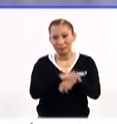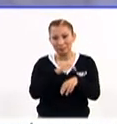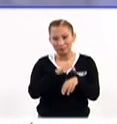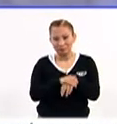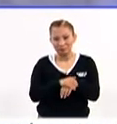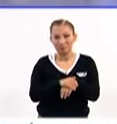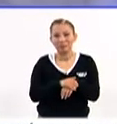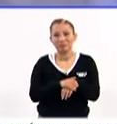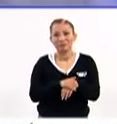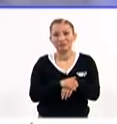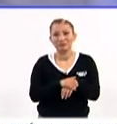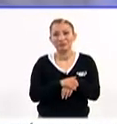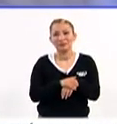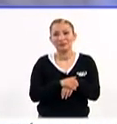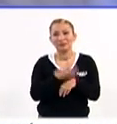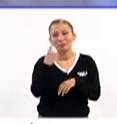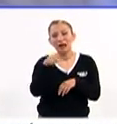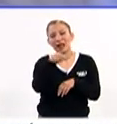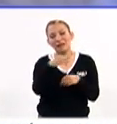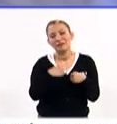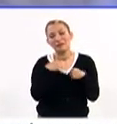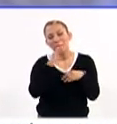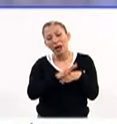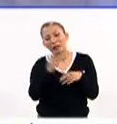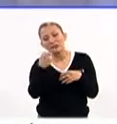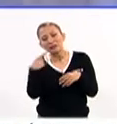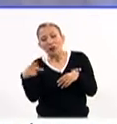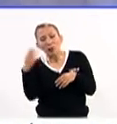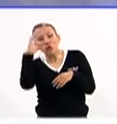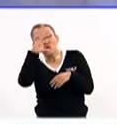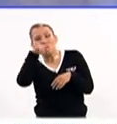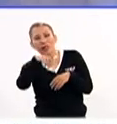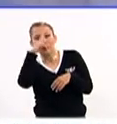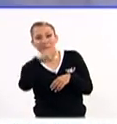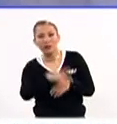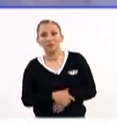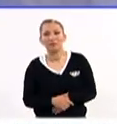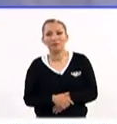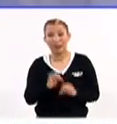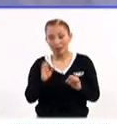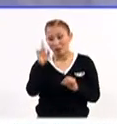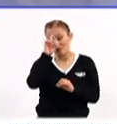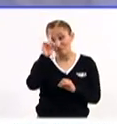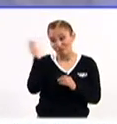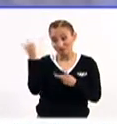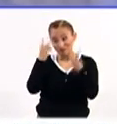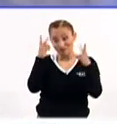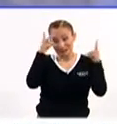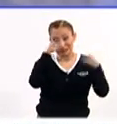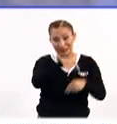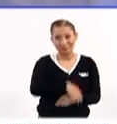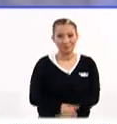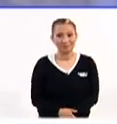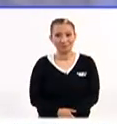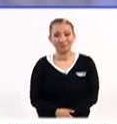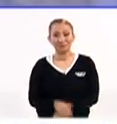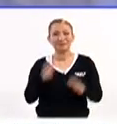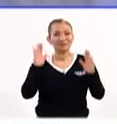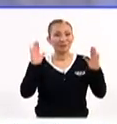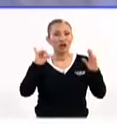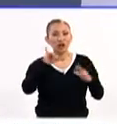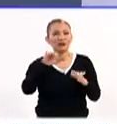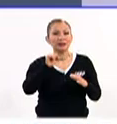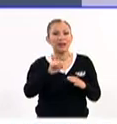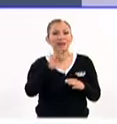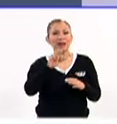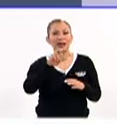amigos para que vivan un poco ellos la cultura de acá, ¿no? Y obvio recomendar que vengan. Pues fantástico,